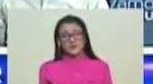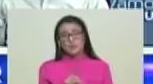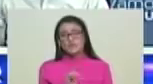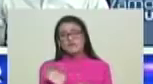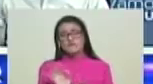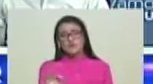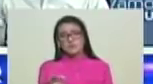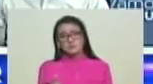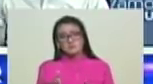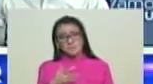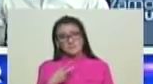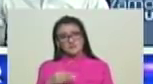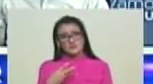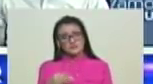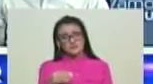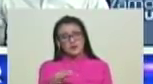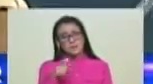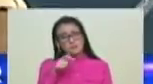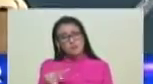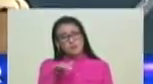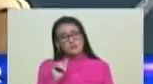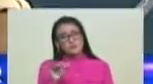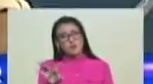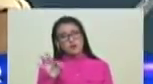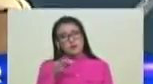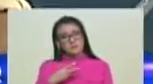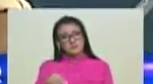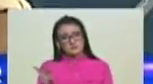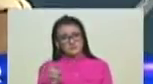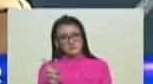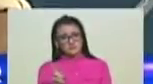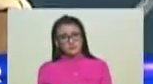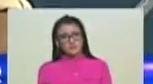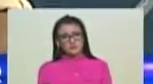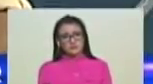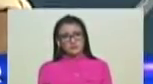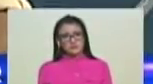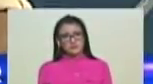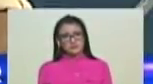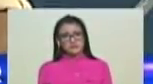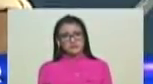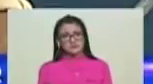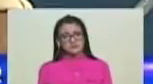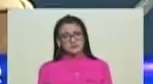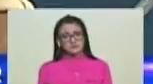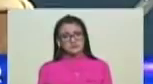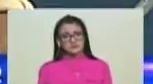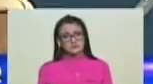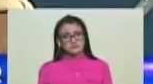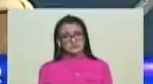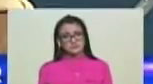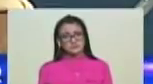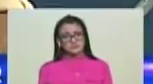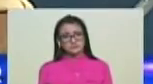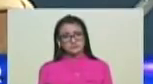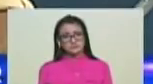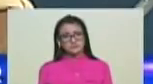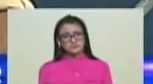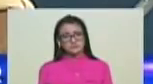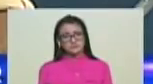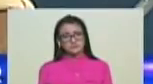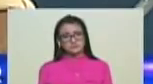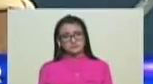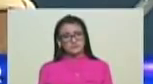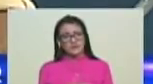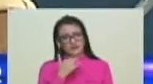Venezuela. Es que el pueblo lo elija presidente de Venezuela. Y eso es, eso tiende a cero, como dirían los matemáticos. Es